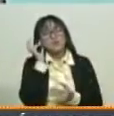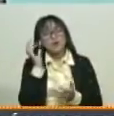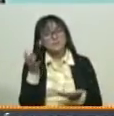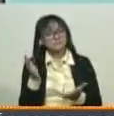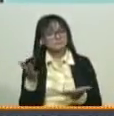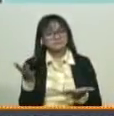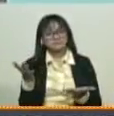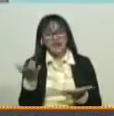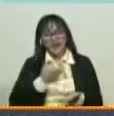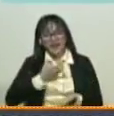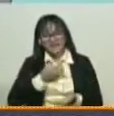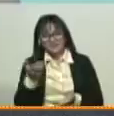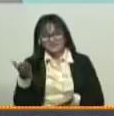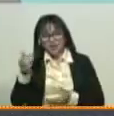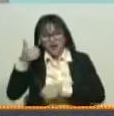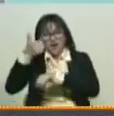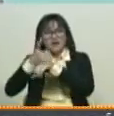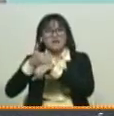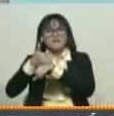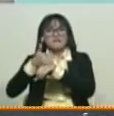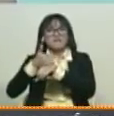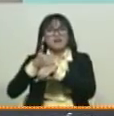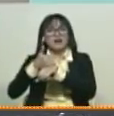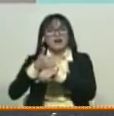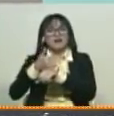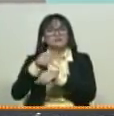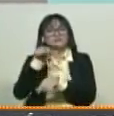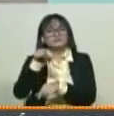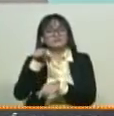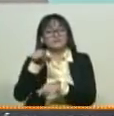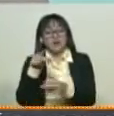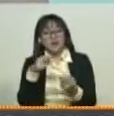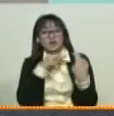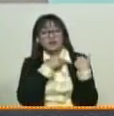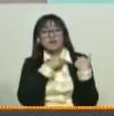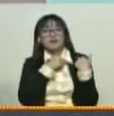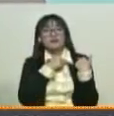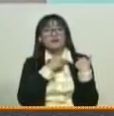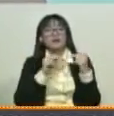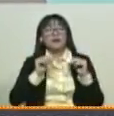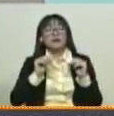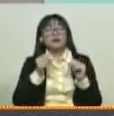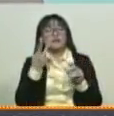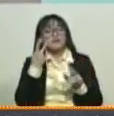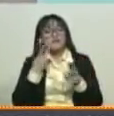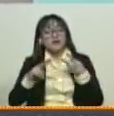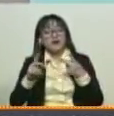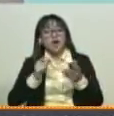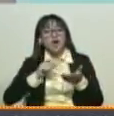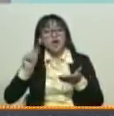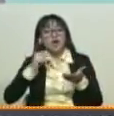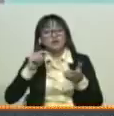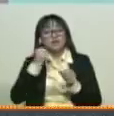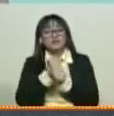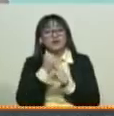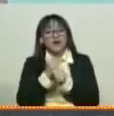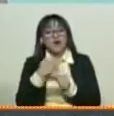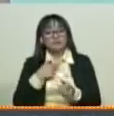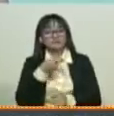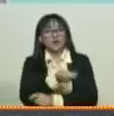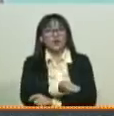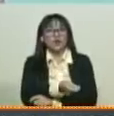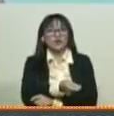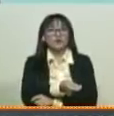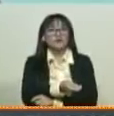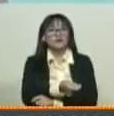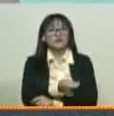es alcaldesa o jefa de una ciudad, que aparentemente está indiciada de haber falsificado las notas de su trabajo de grado. Y cada